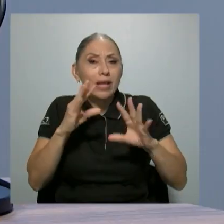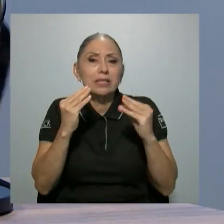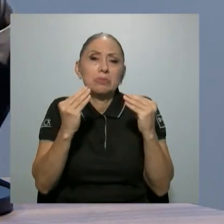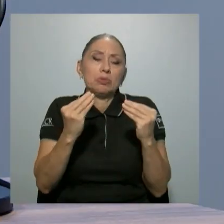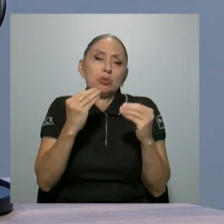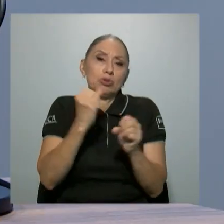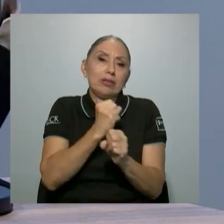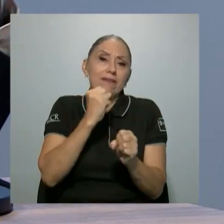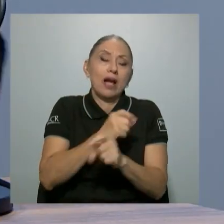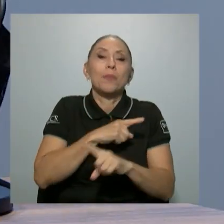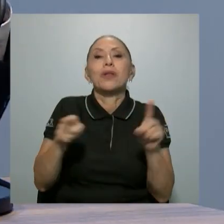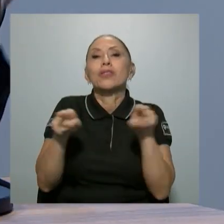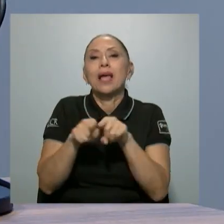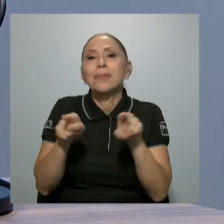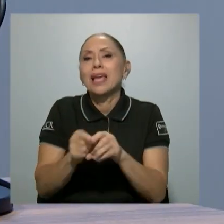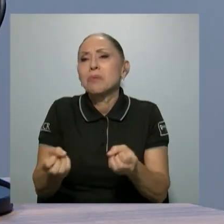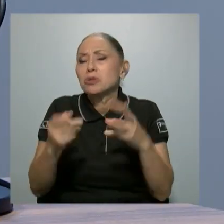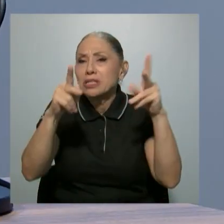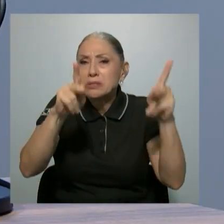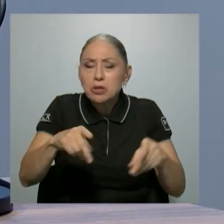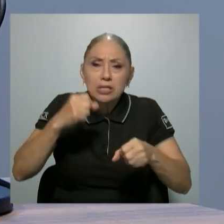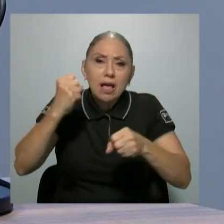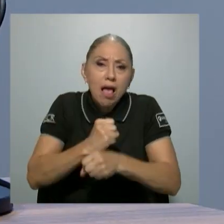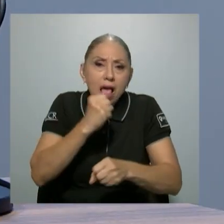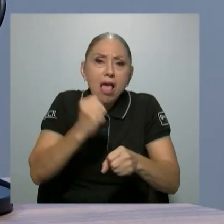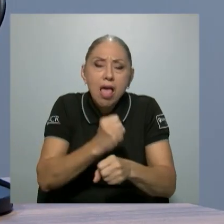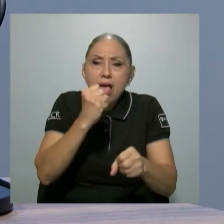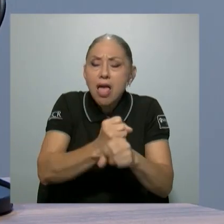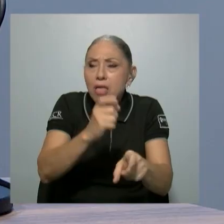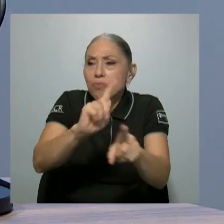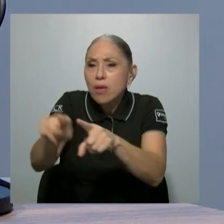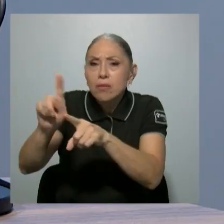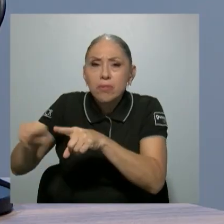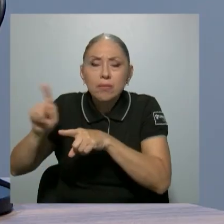manos a través de las distintas